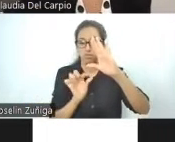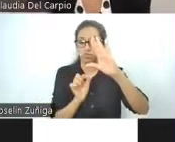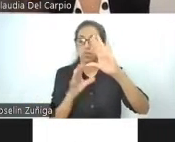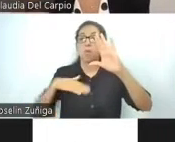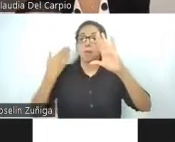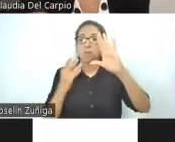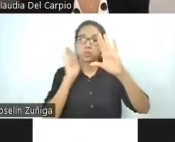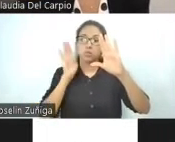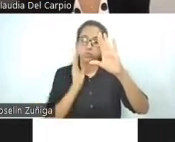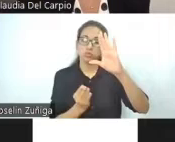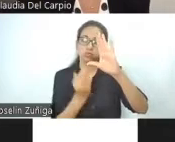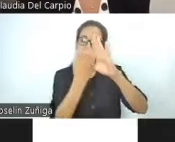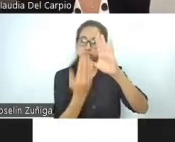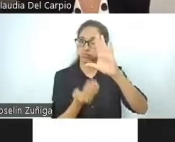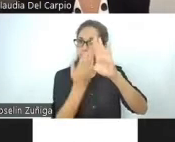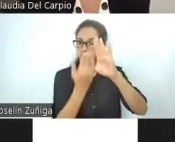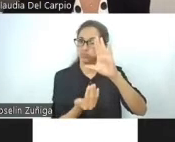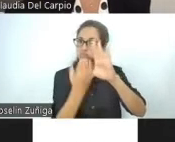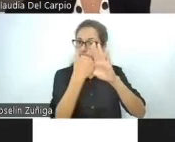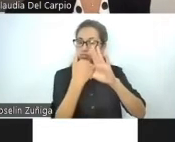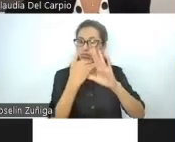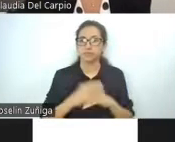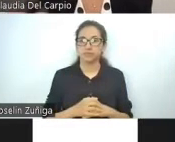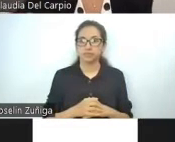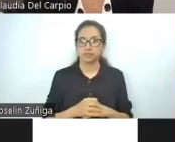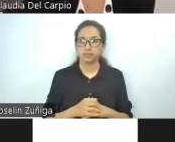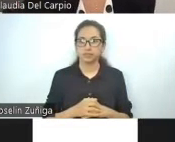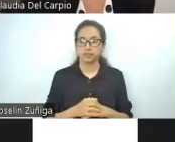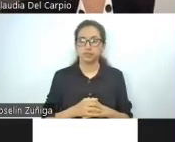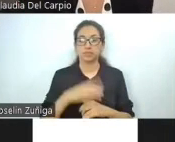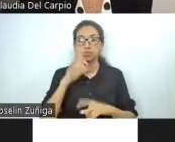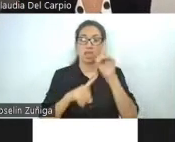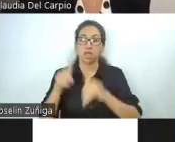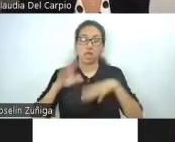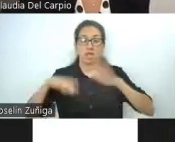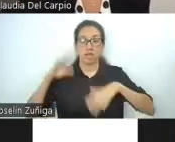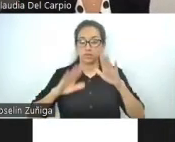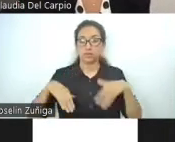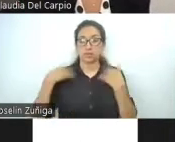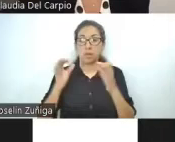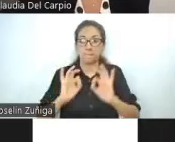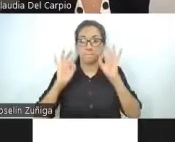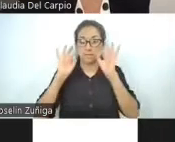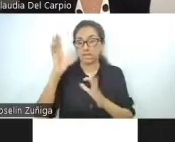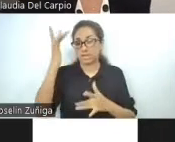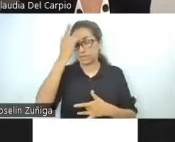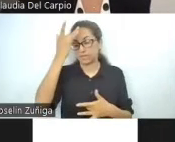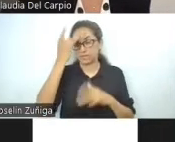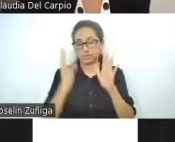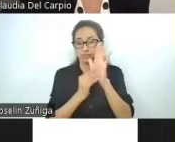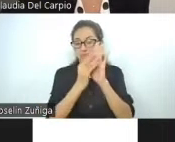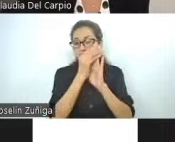intestino tengan fácil acceso a la vulva y por lo tanto en ciertas condiciones los riesgos de infecciones por estas